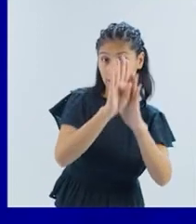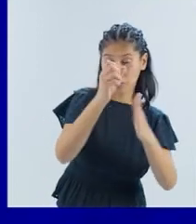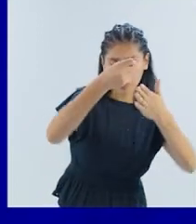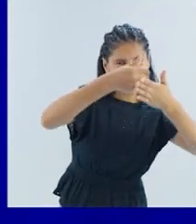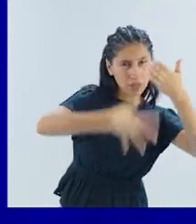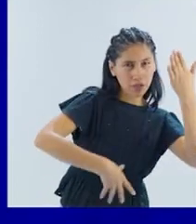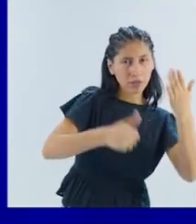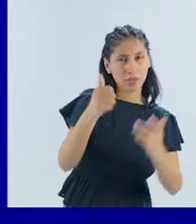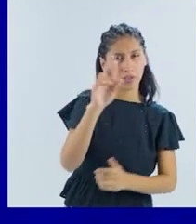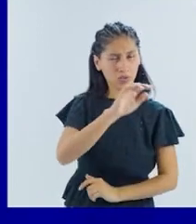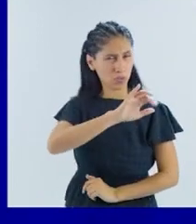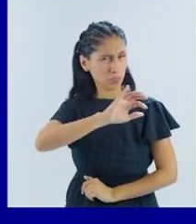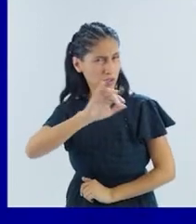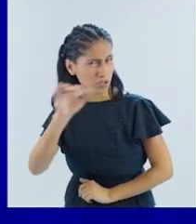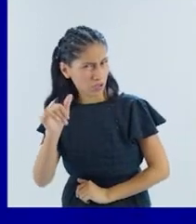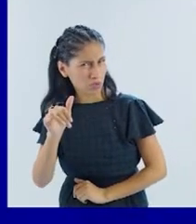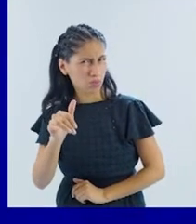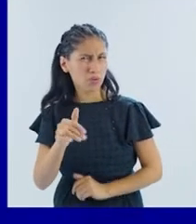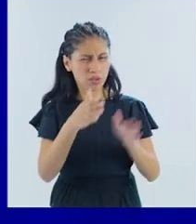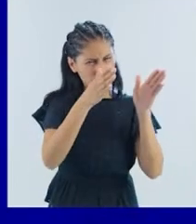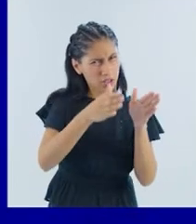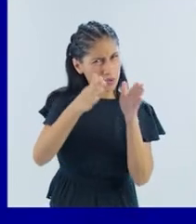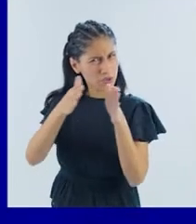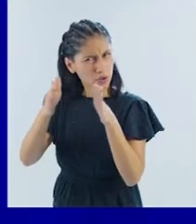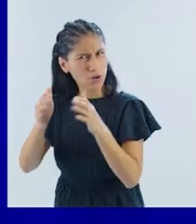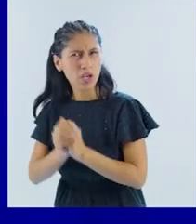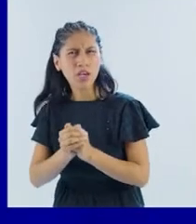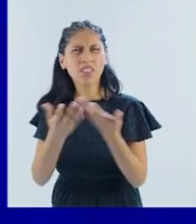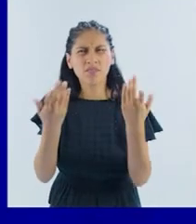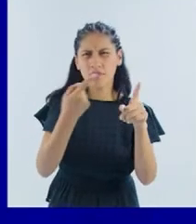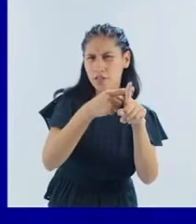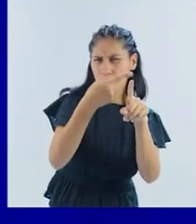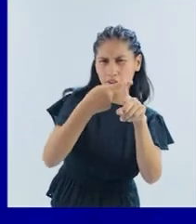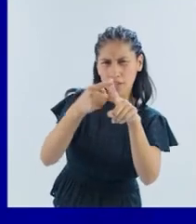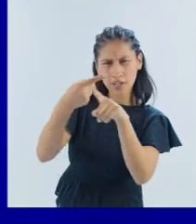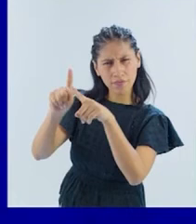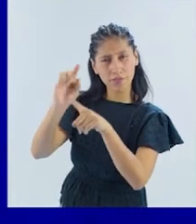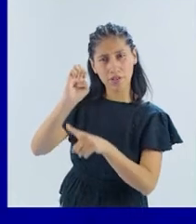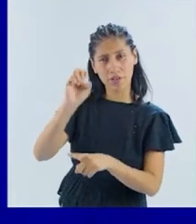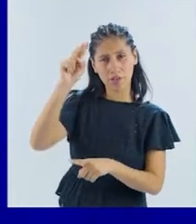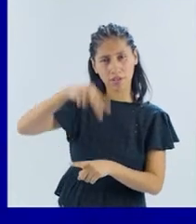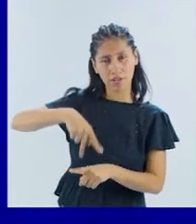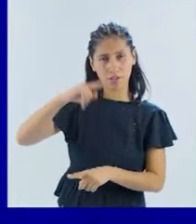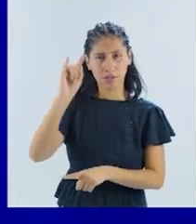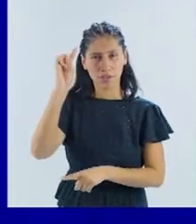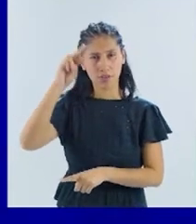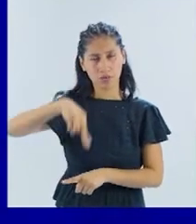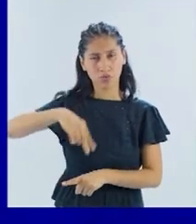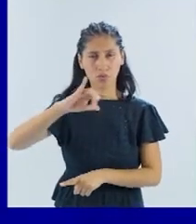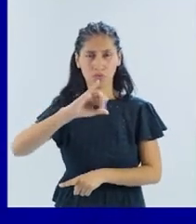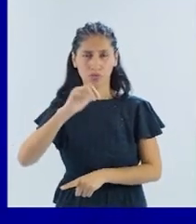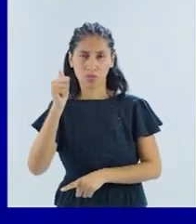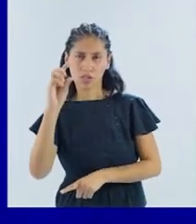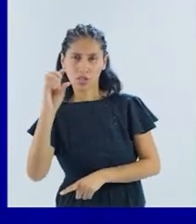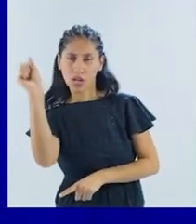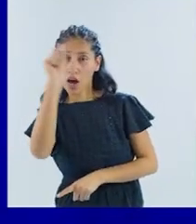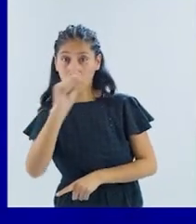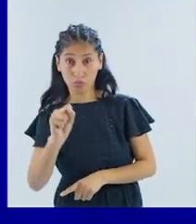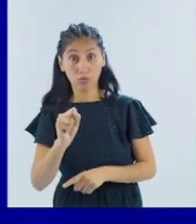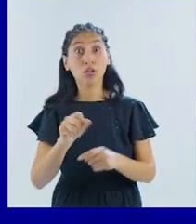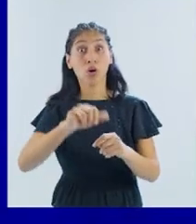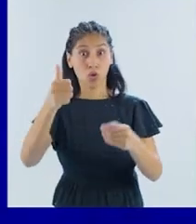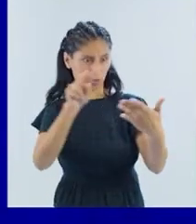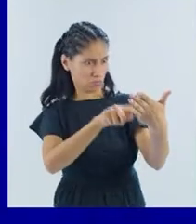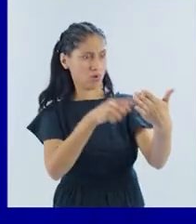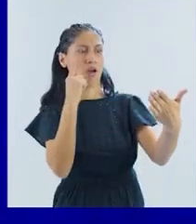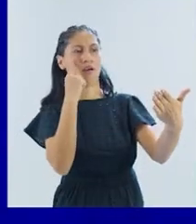el desarrollo del texto argumentativo está compuesto por una serie de enunciados que contienen información, ya sean datos,